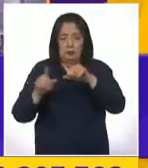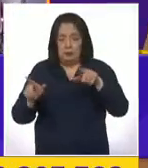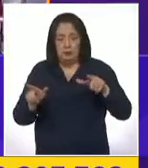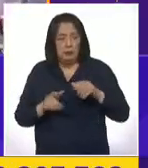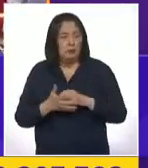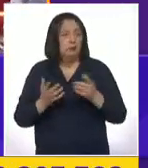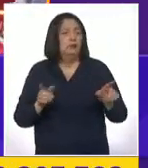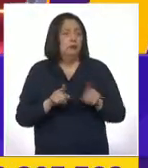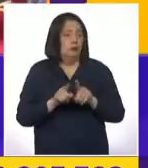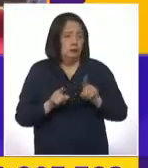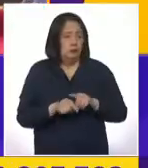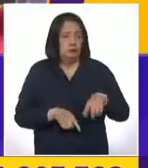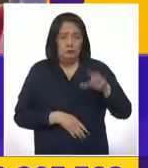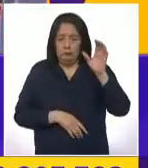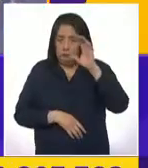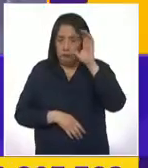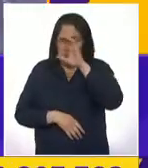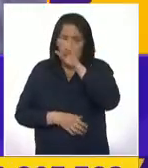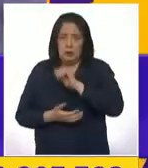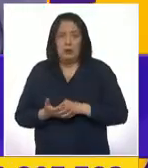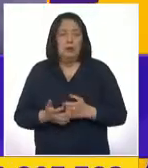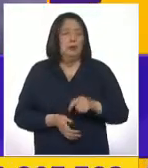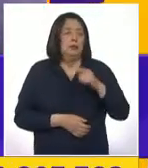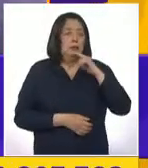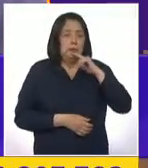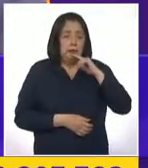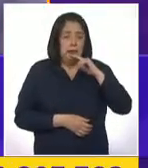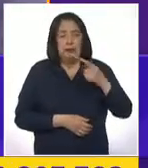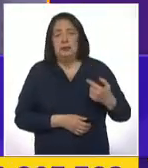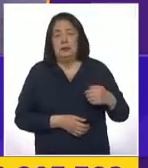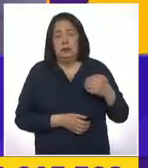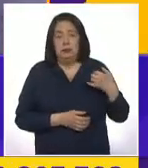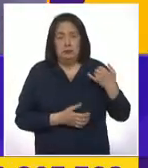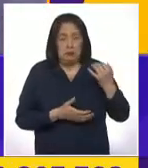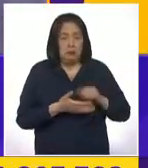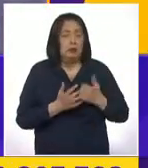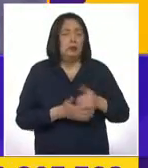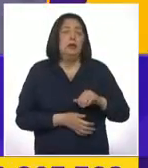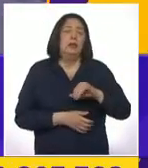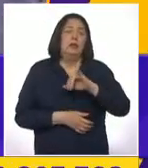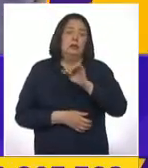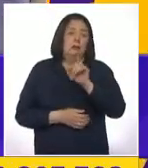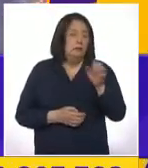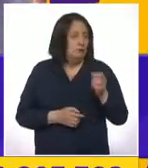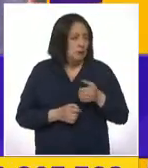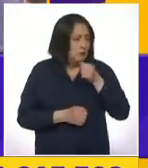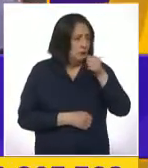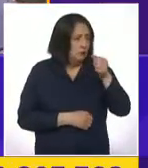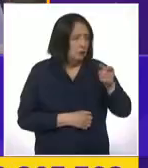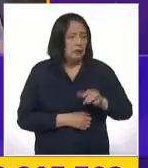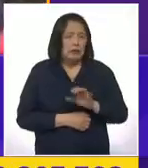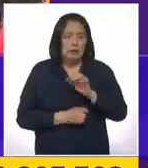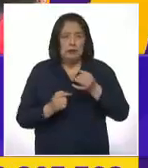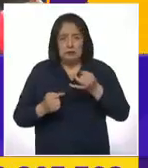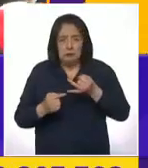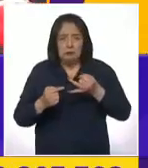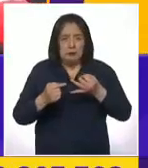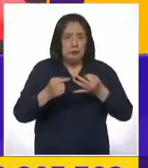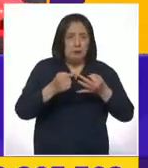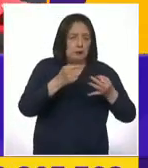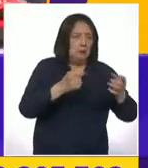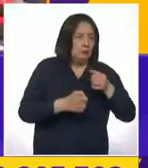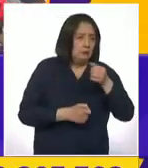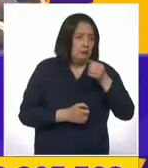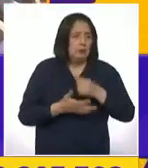donde también fue buscada la señorita Jennifer Paredes. Estamos con Victoria Laura, Franco Mesa, Carla Atencio, y en